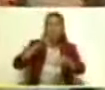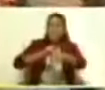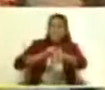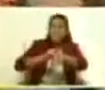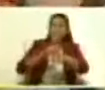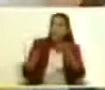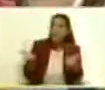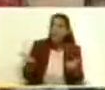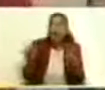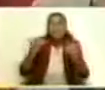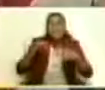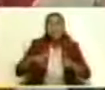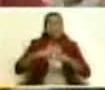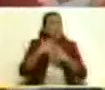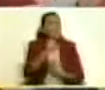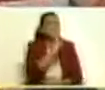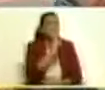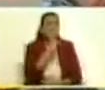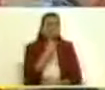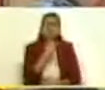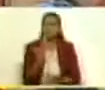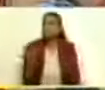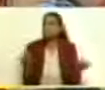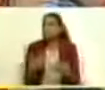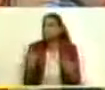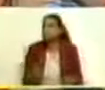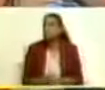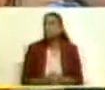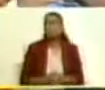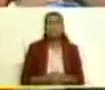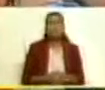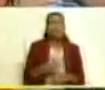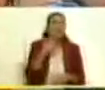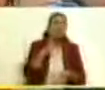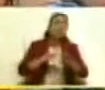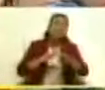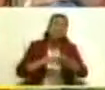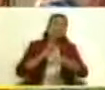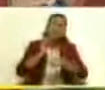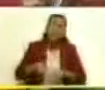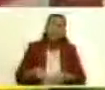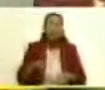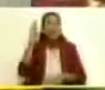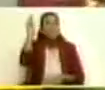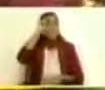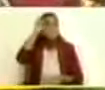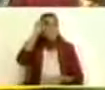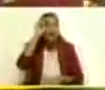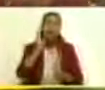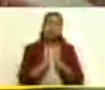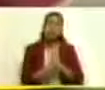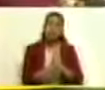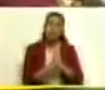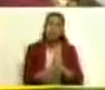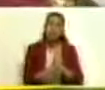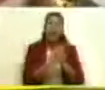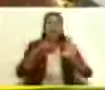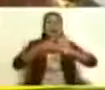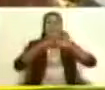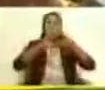médicos, a pesar de la situación, señor presidente. Queremos también que los docentes, que el